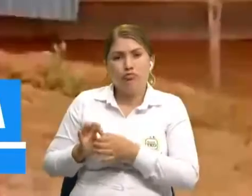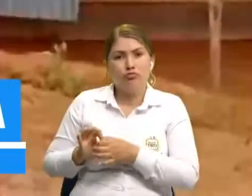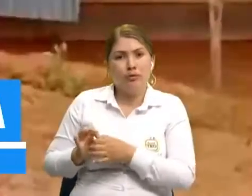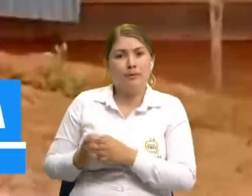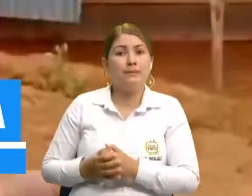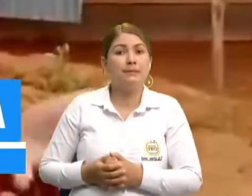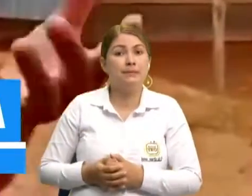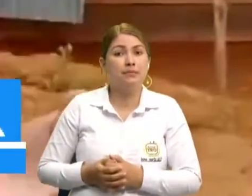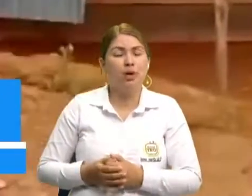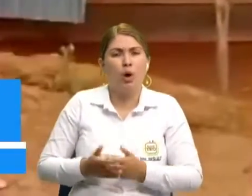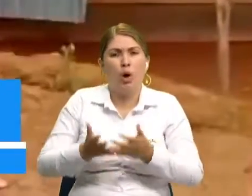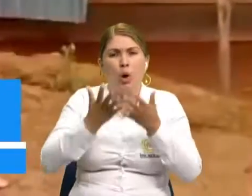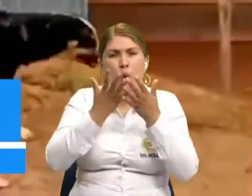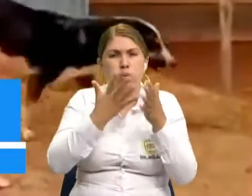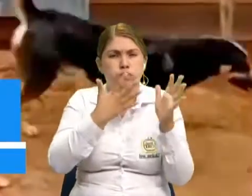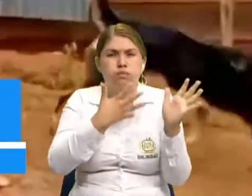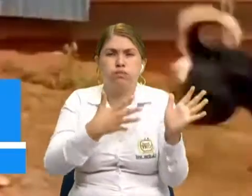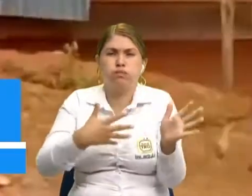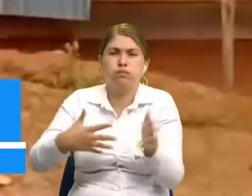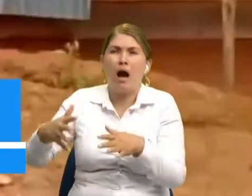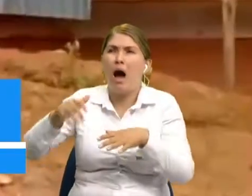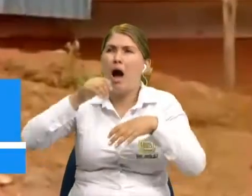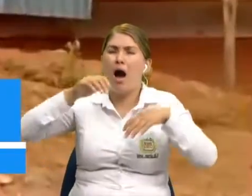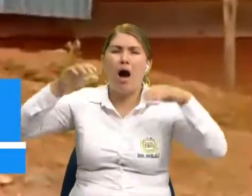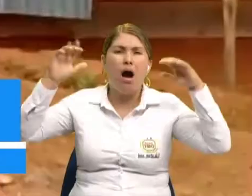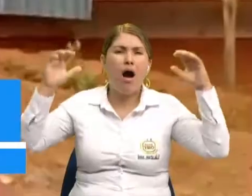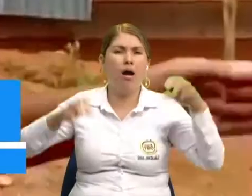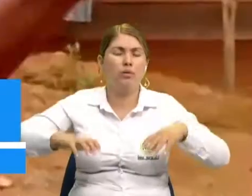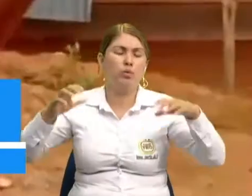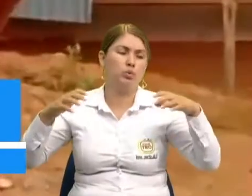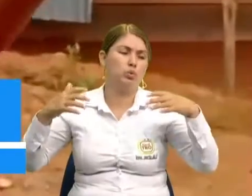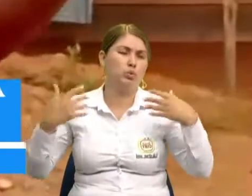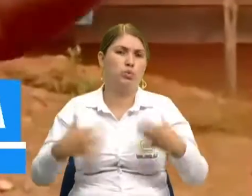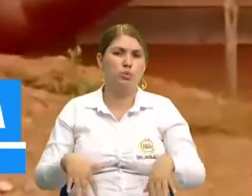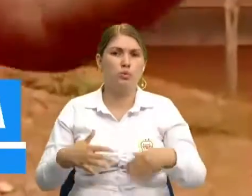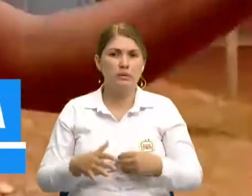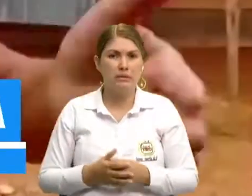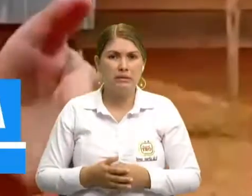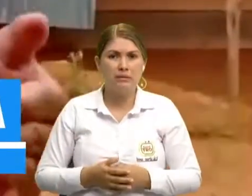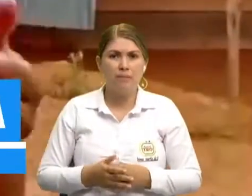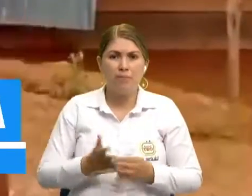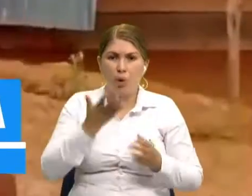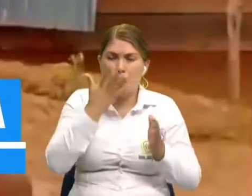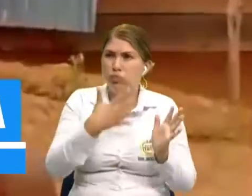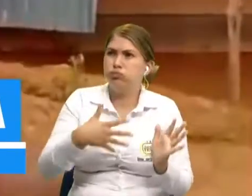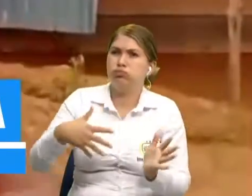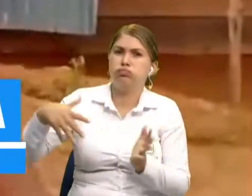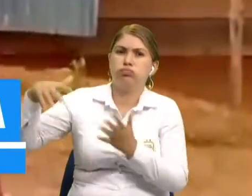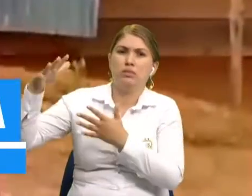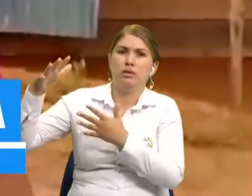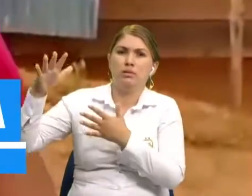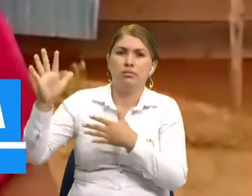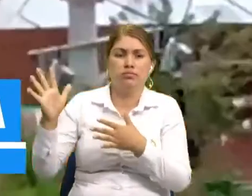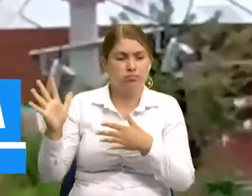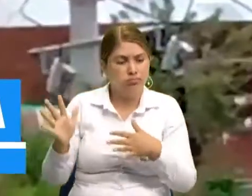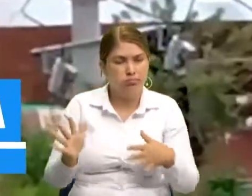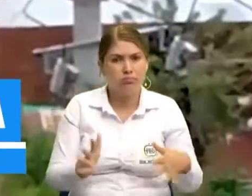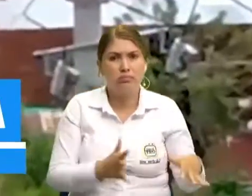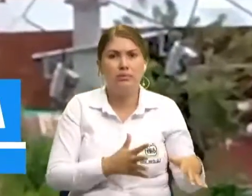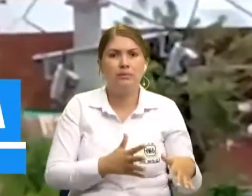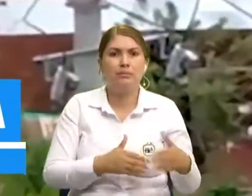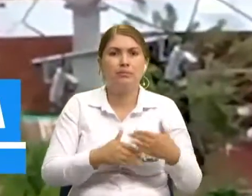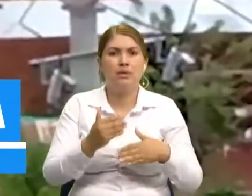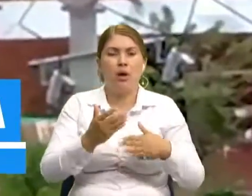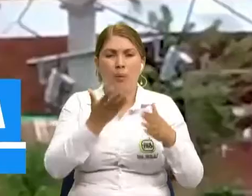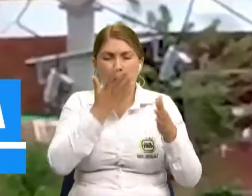con viento viento agua y leyes o web era de para arriba así y de para bajó y empezó a